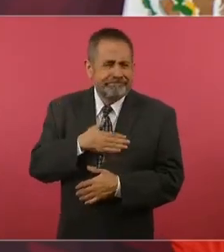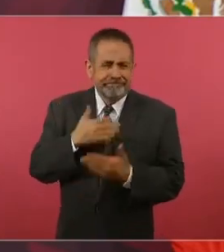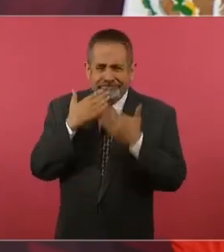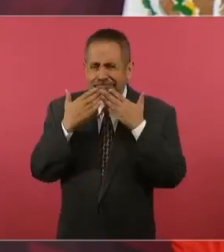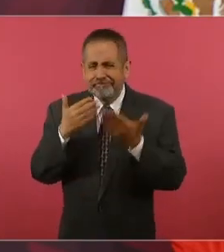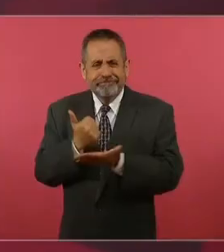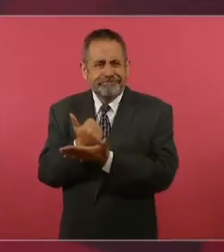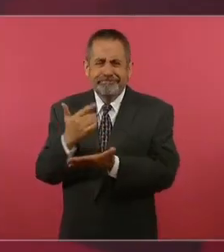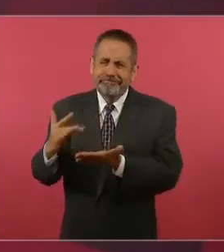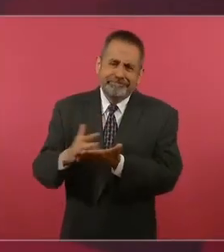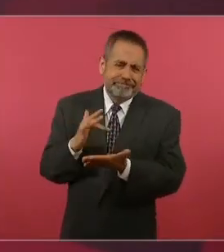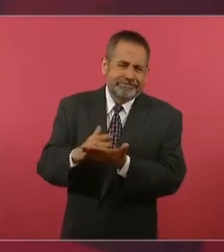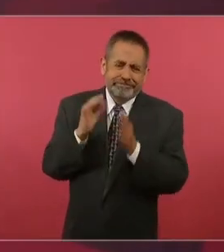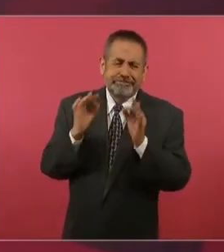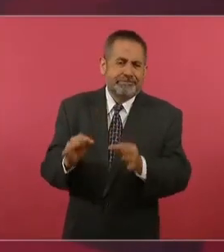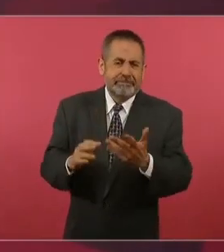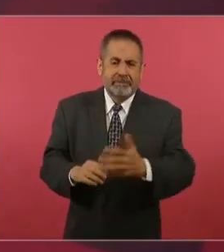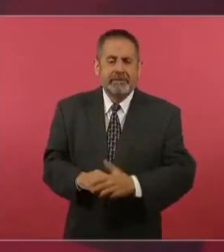más que bien.